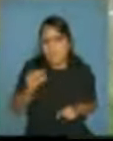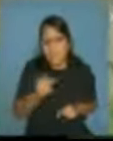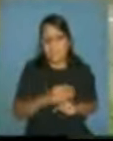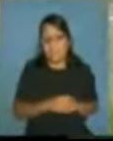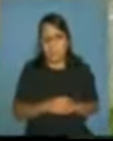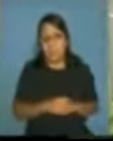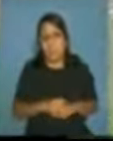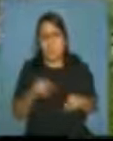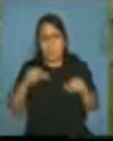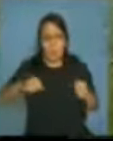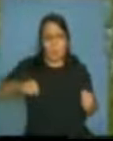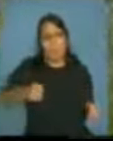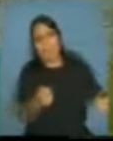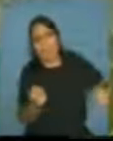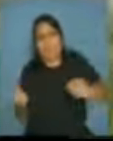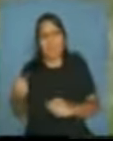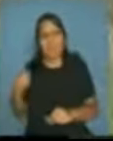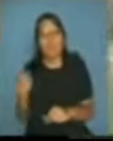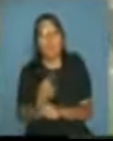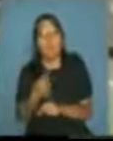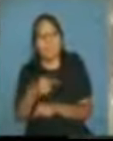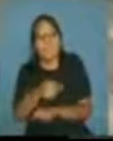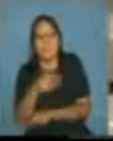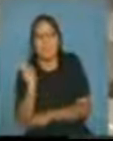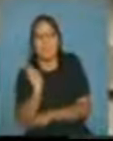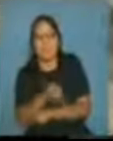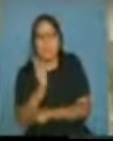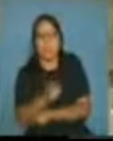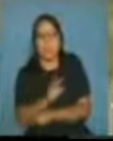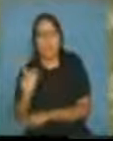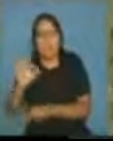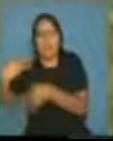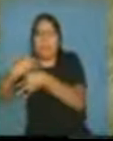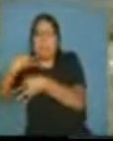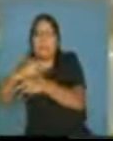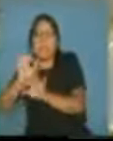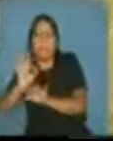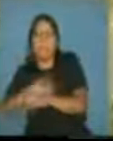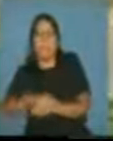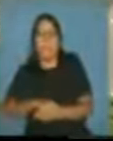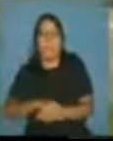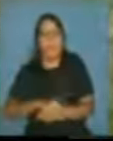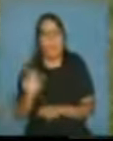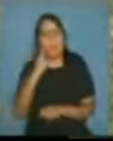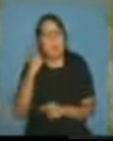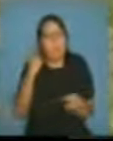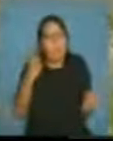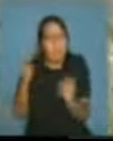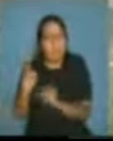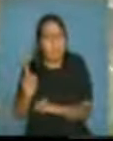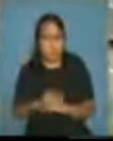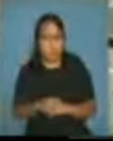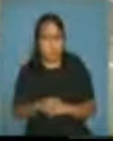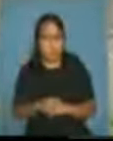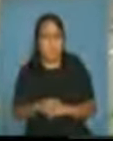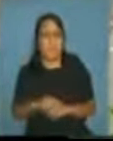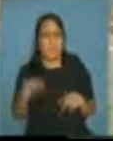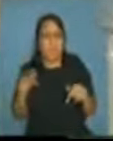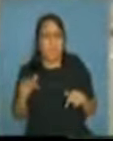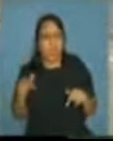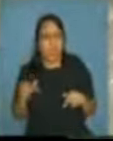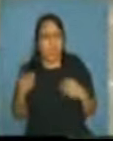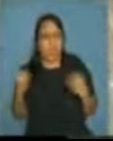esa maniobra no la podés hacer. O sea, no es que no te enseñen, no es que no haya educación vial. Hoy es un libro para